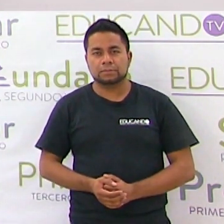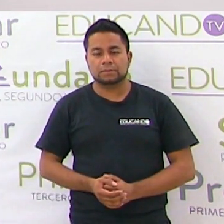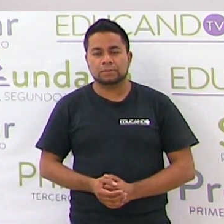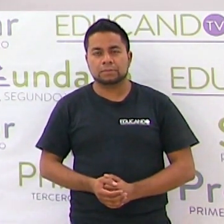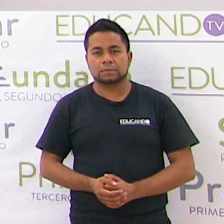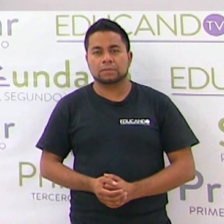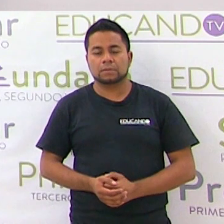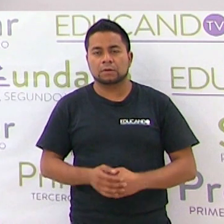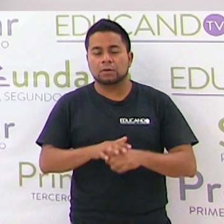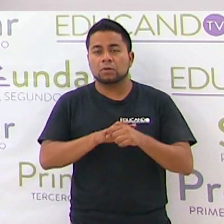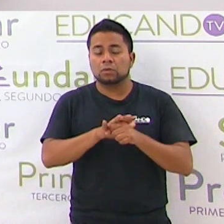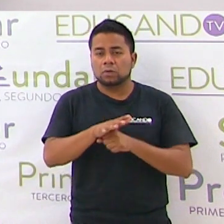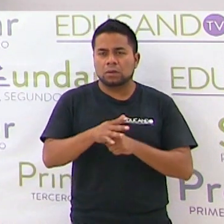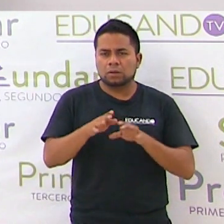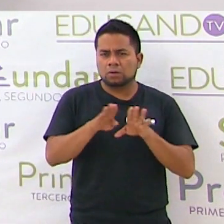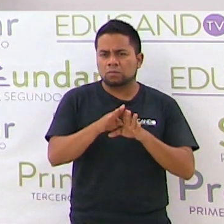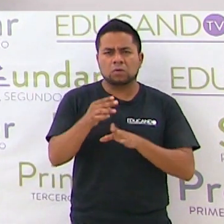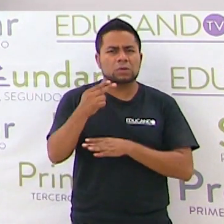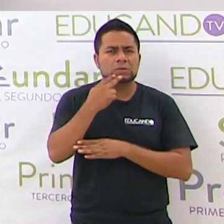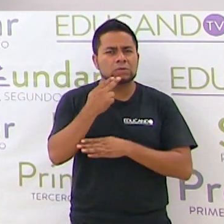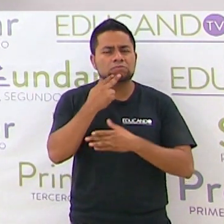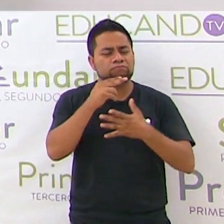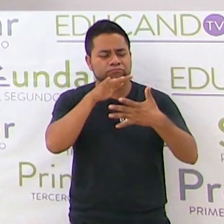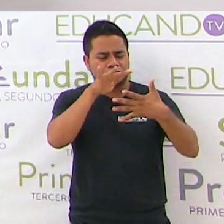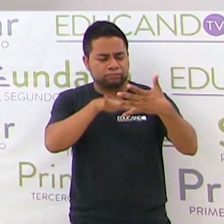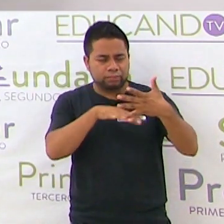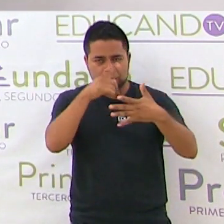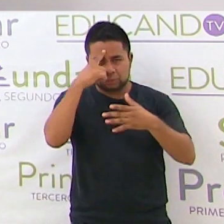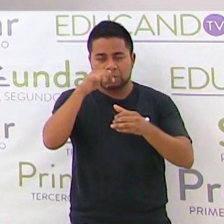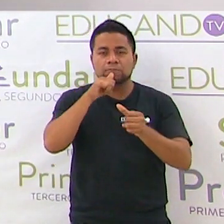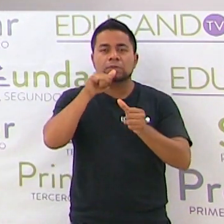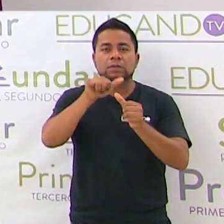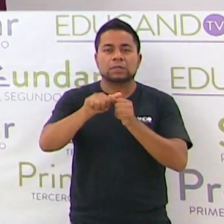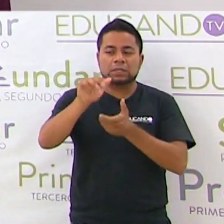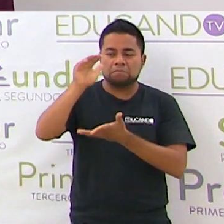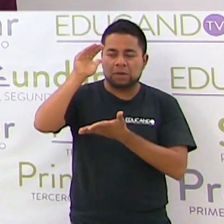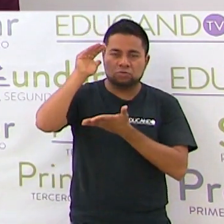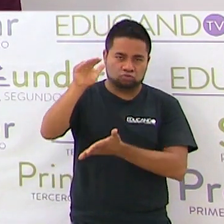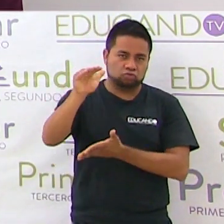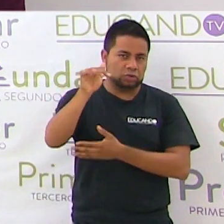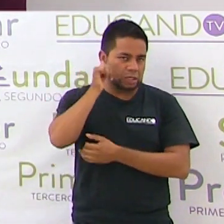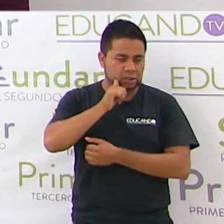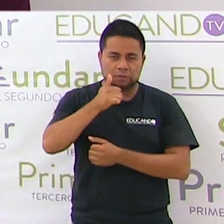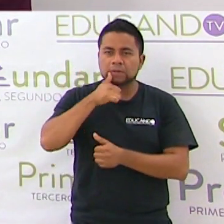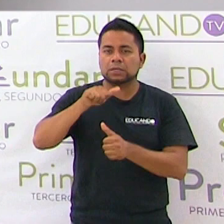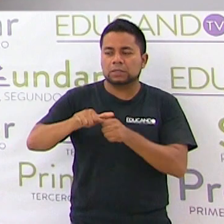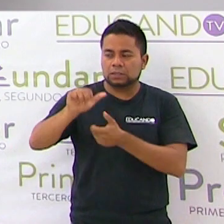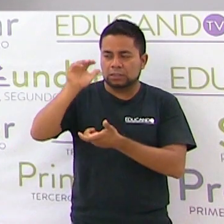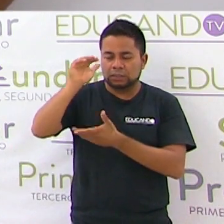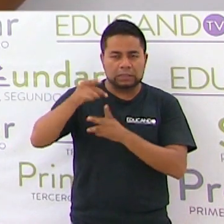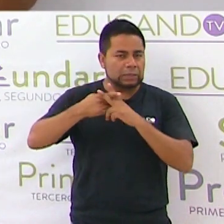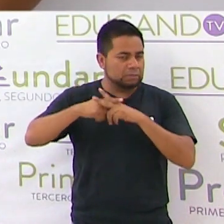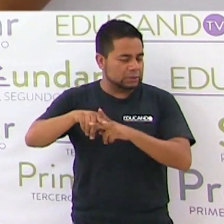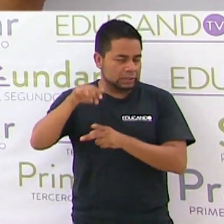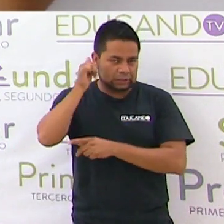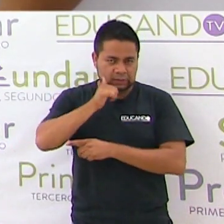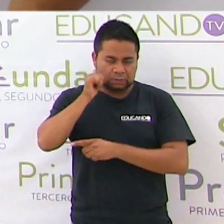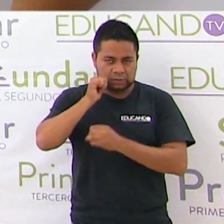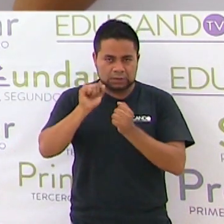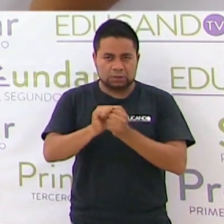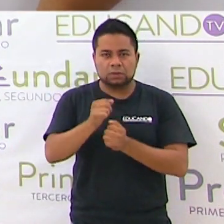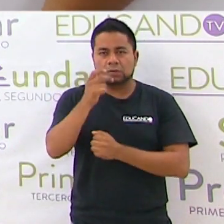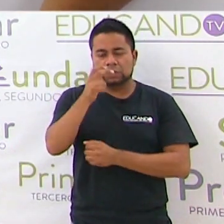el uso, más bien, de las mayúsculas. Siempre empecemos por eso, empezar con